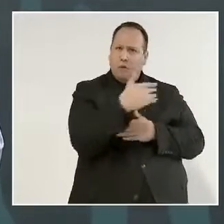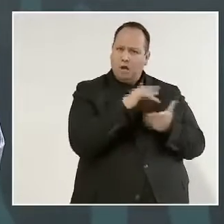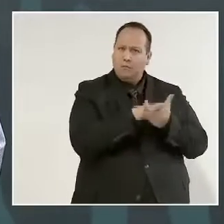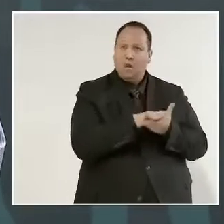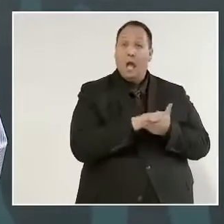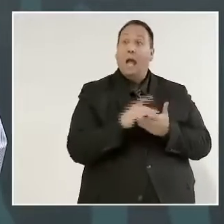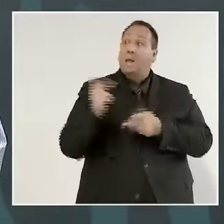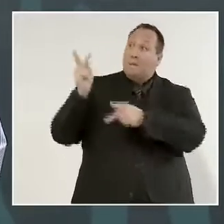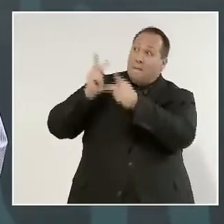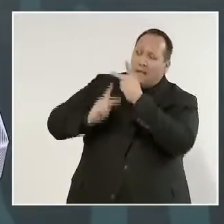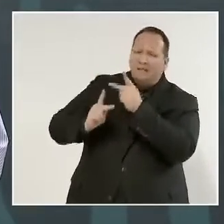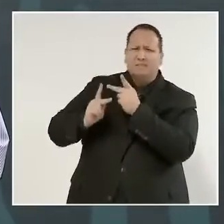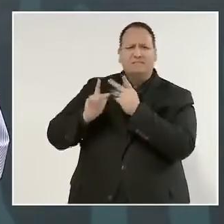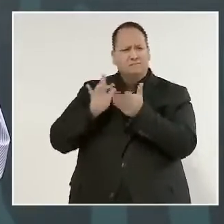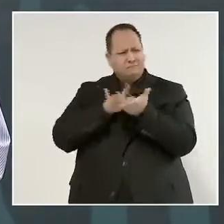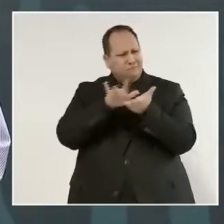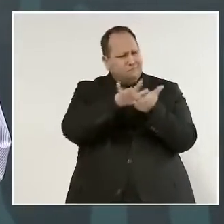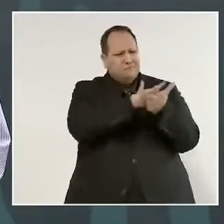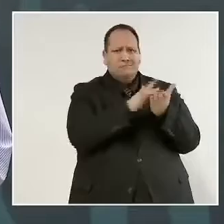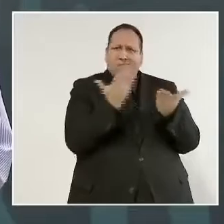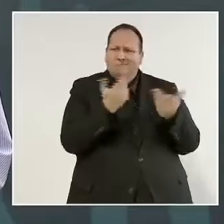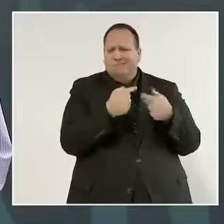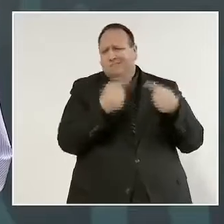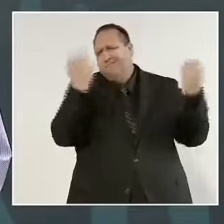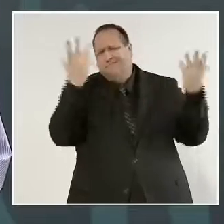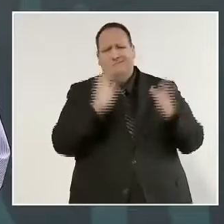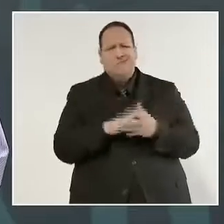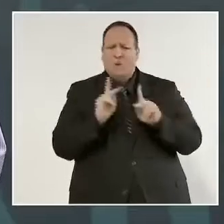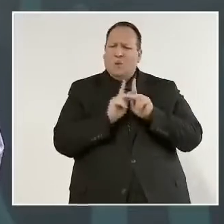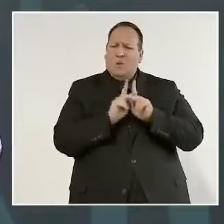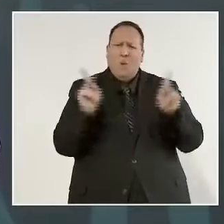un crédito, en fin, todos